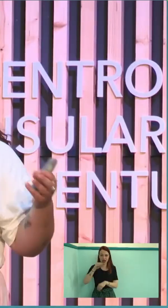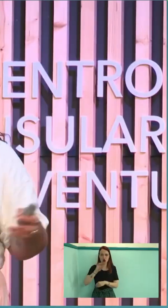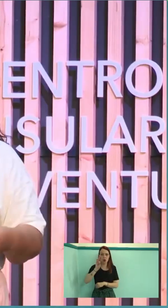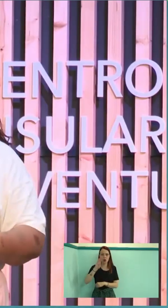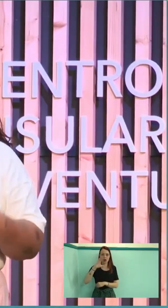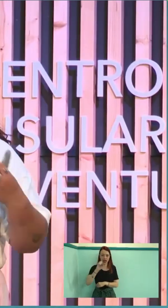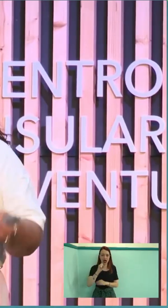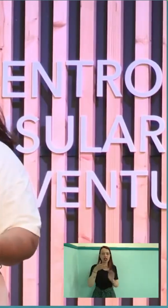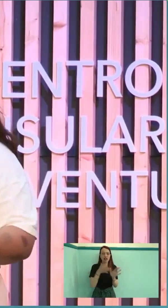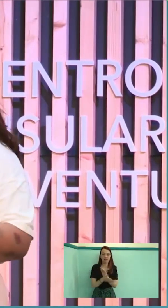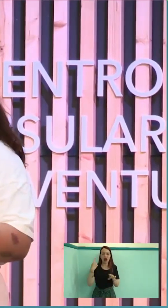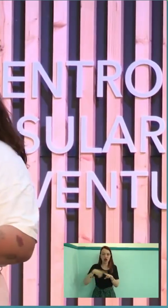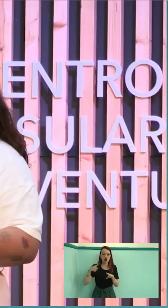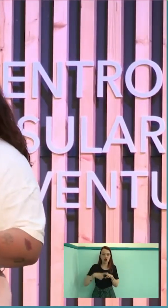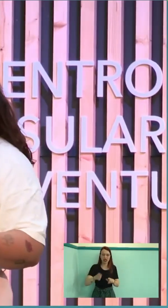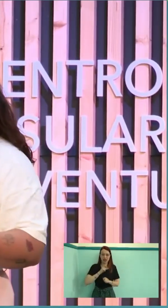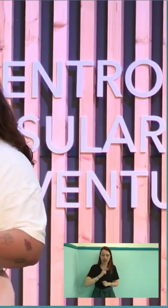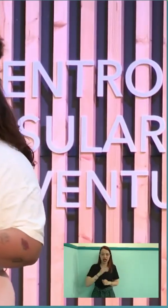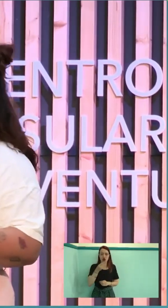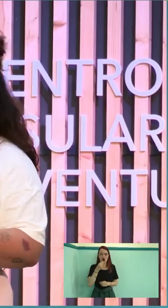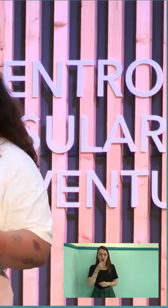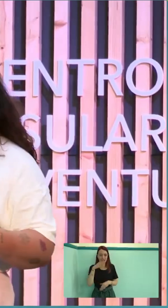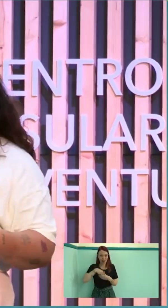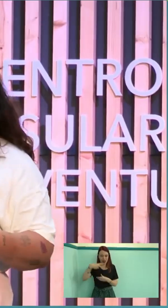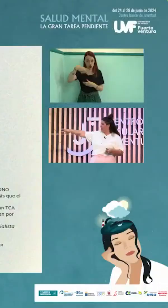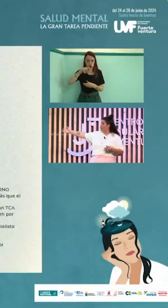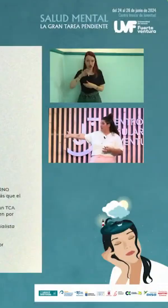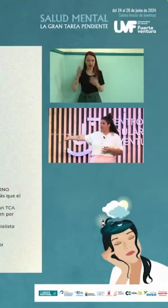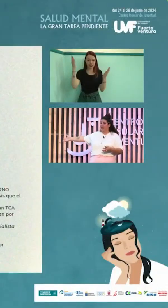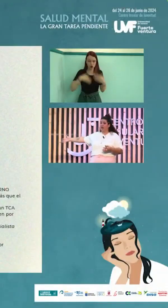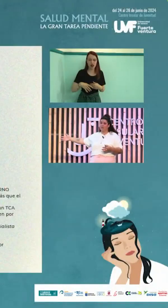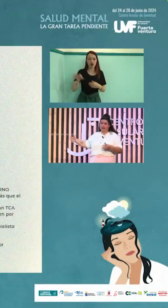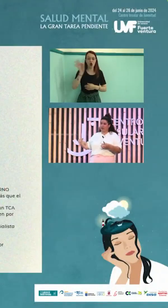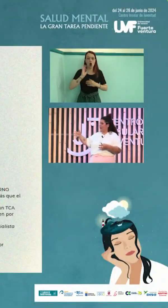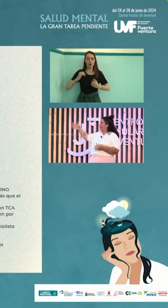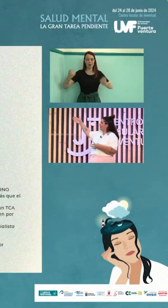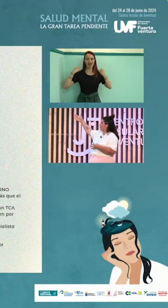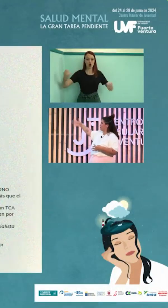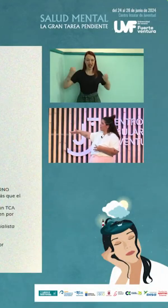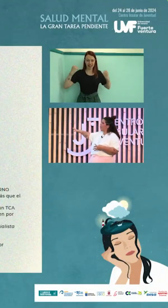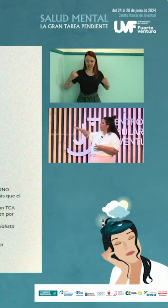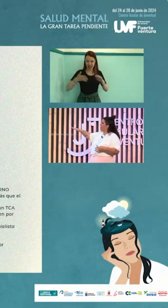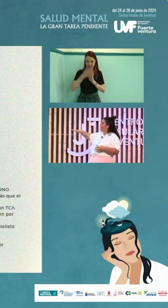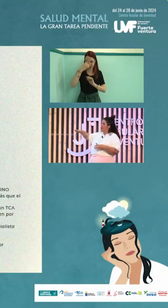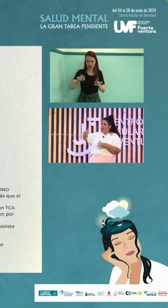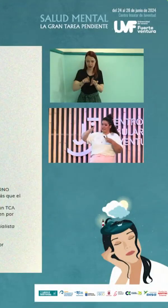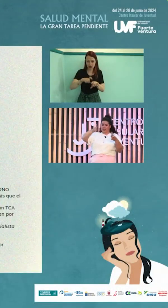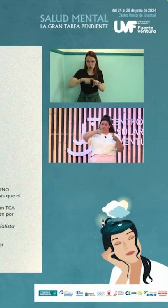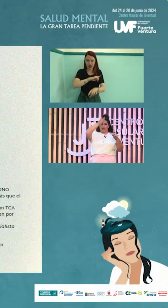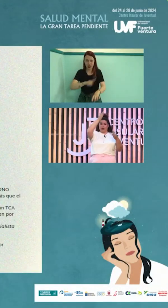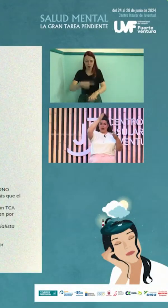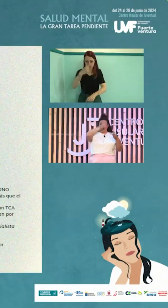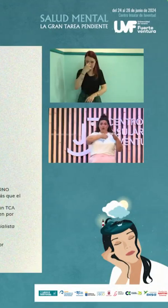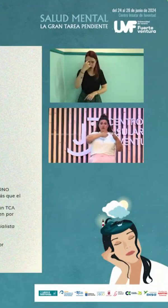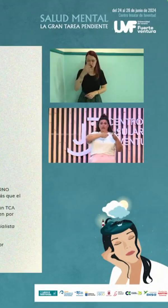como yeso arena papel eh vigorexia trastorno de Cut alimentaria no especificado vale porque para diagnosticar un tca lo que se hace